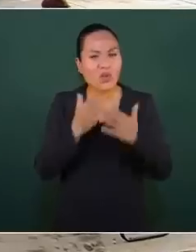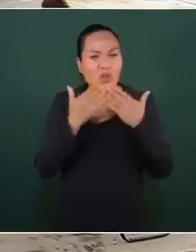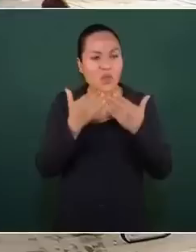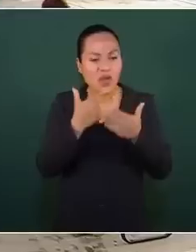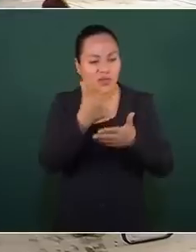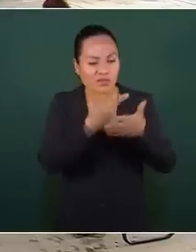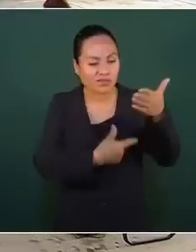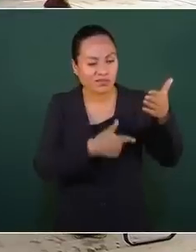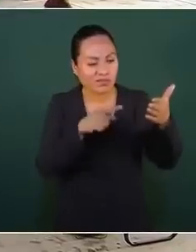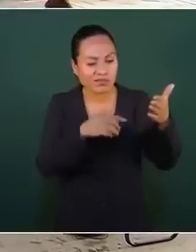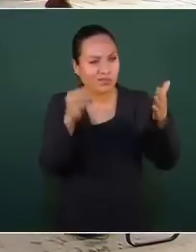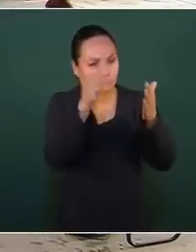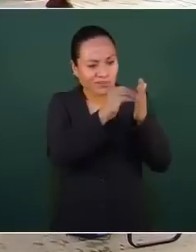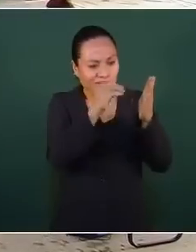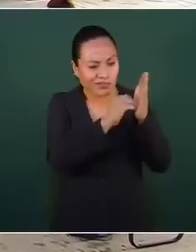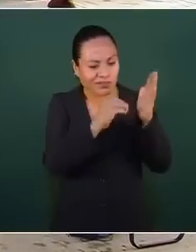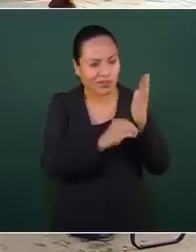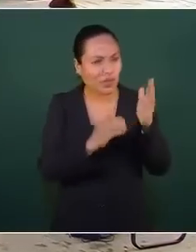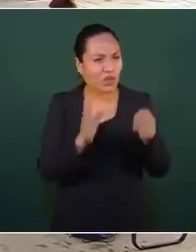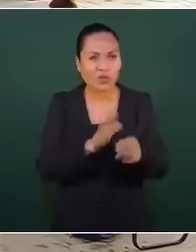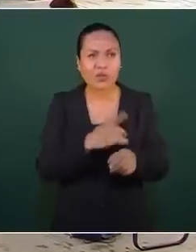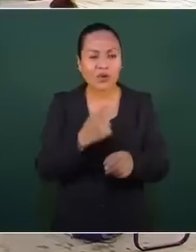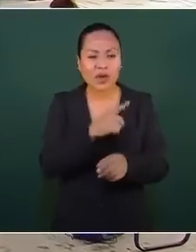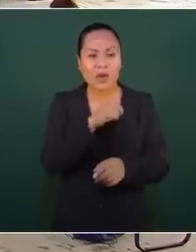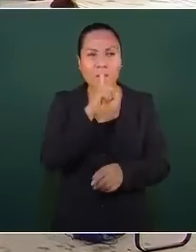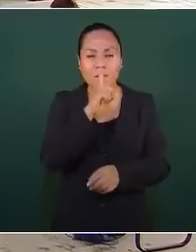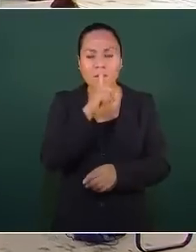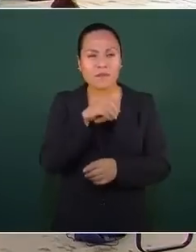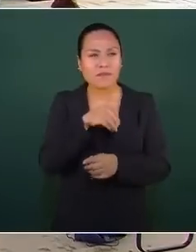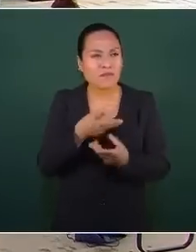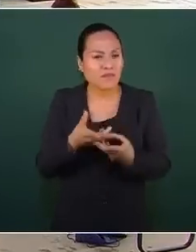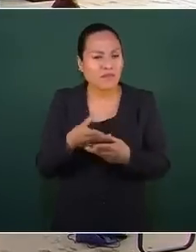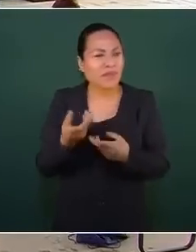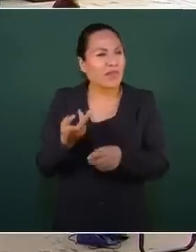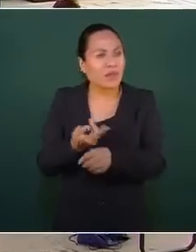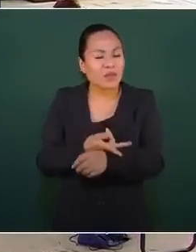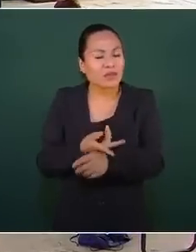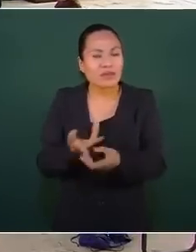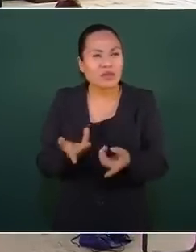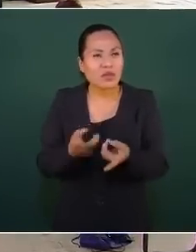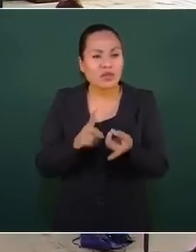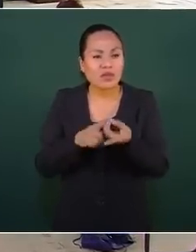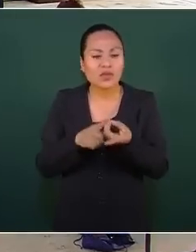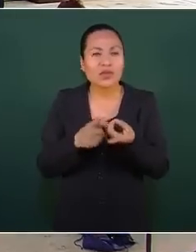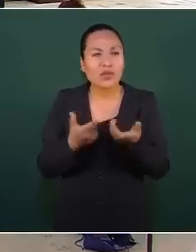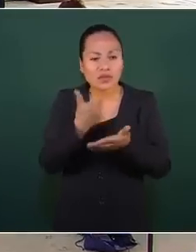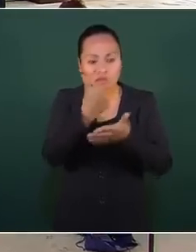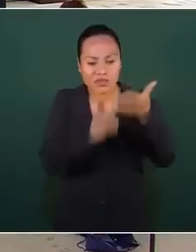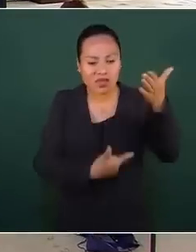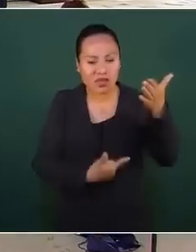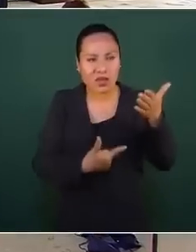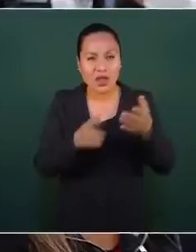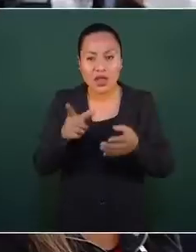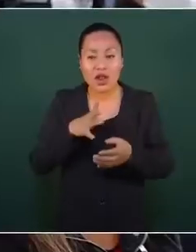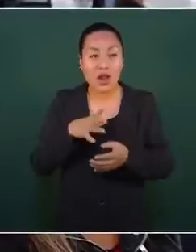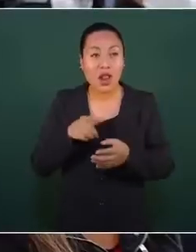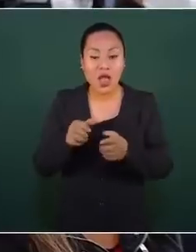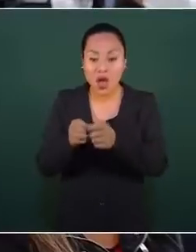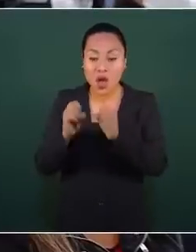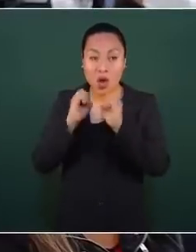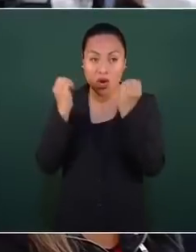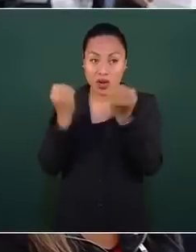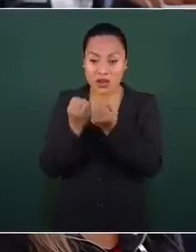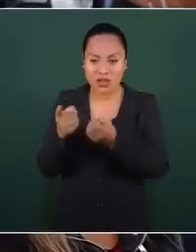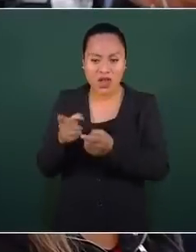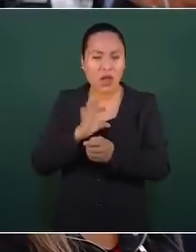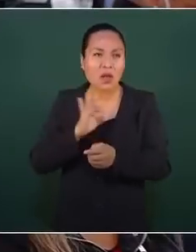O bien, el secretariado ha omitido esos registros, o bien la organización, que lo hace de muy buena fe, pudo haber tenido